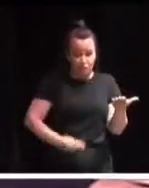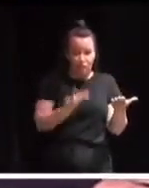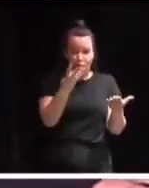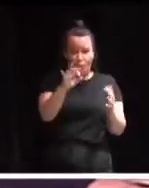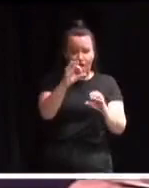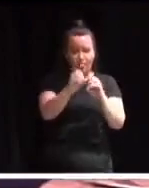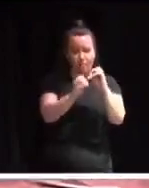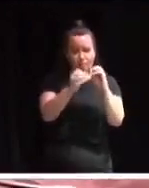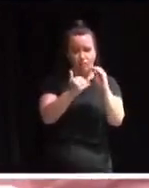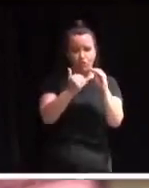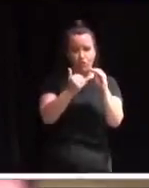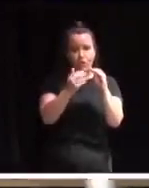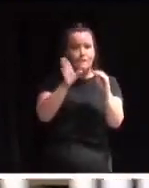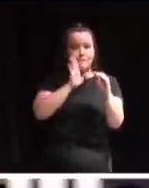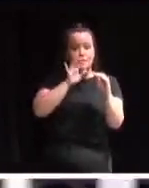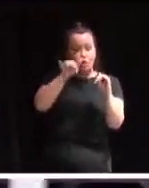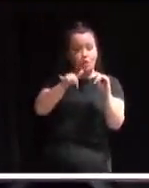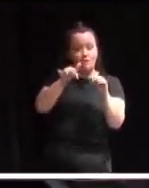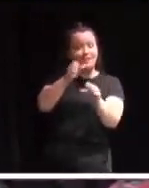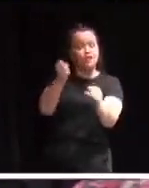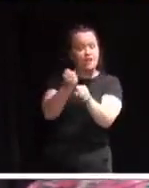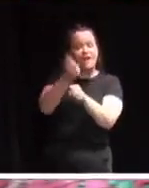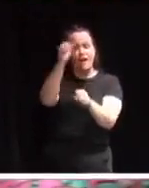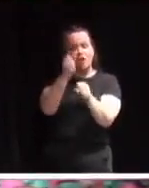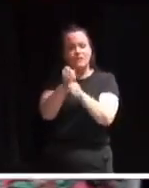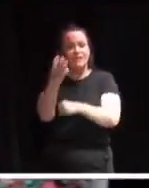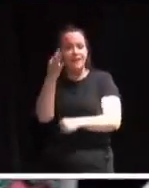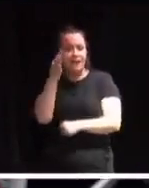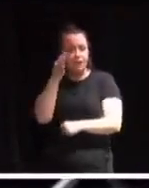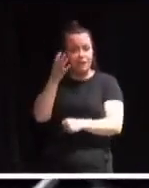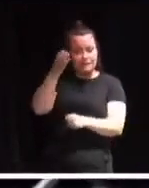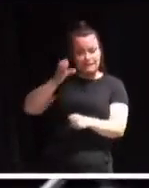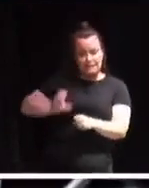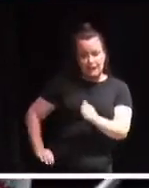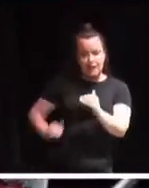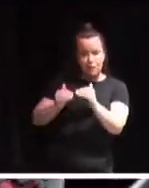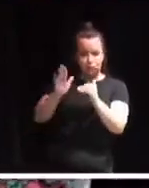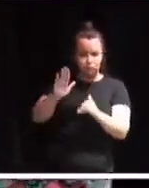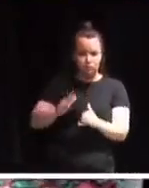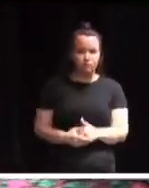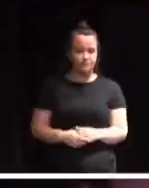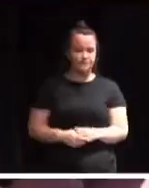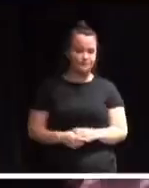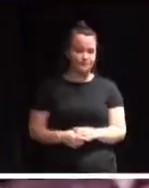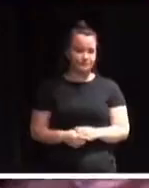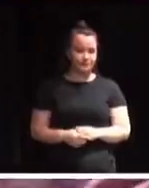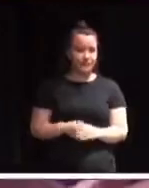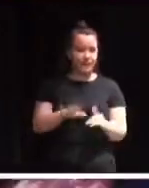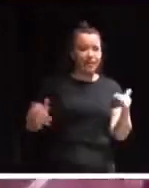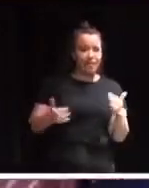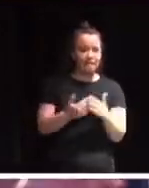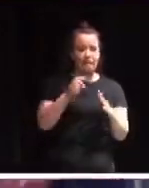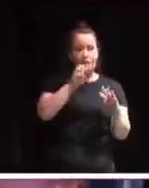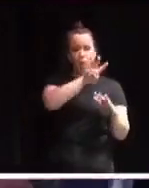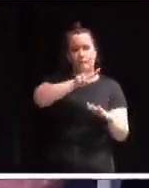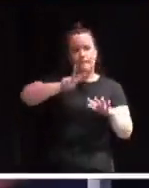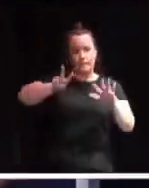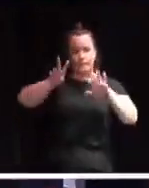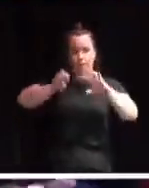los trabajadores y trabajadoras de murcia se le suba el salario un 47 ciento